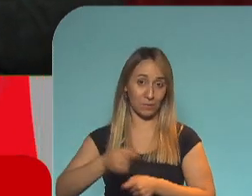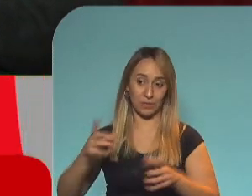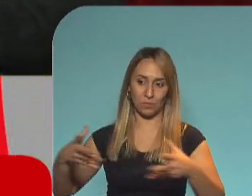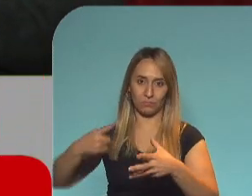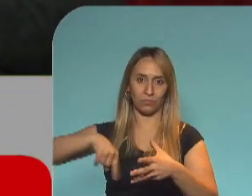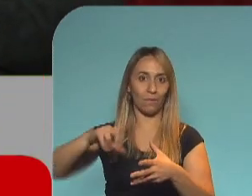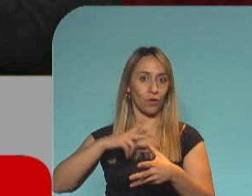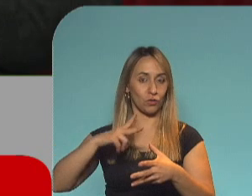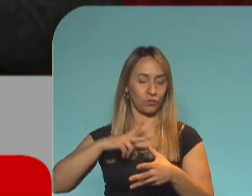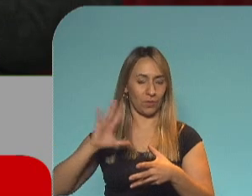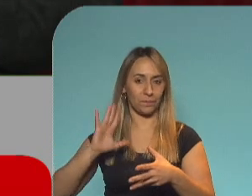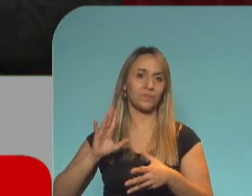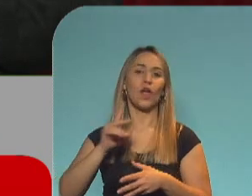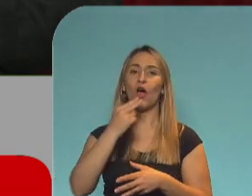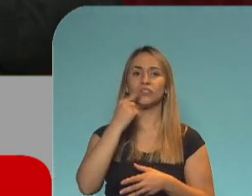fortunas, habló de